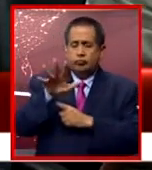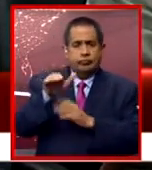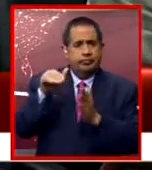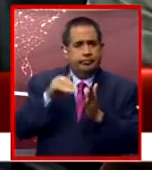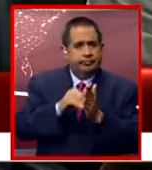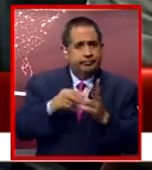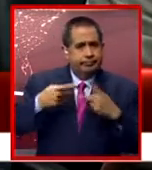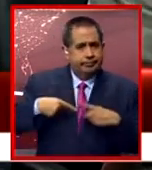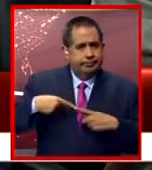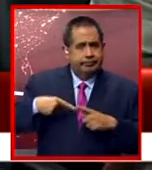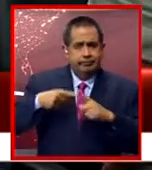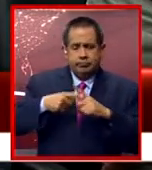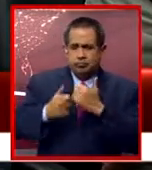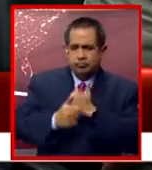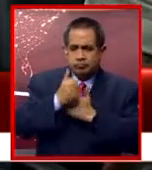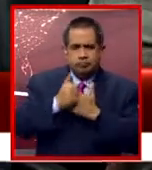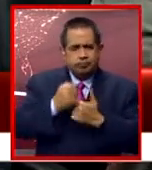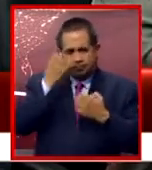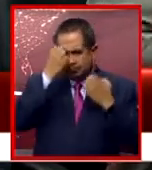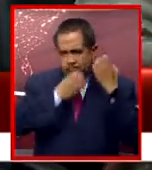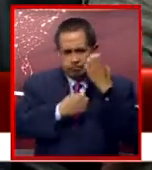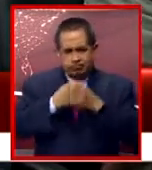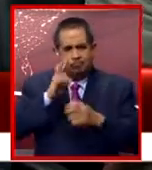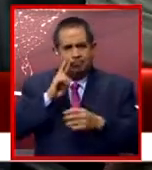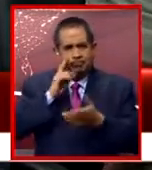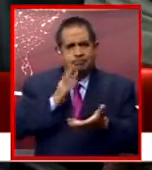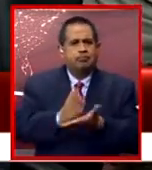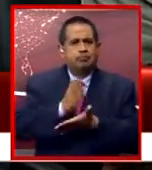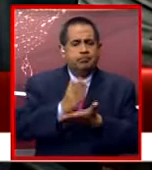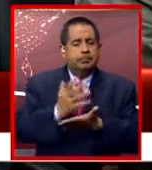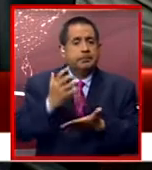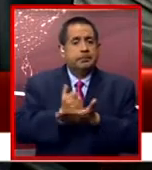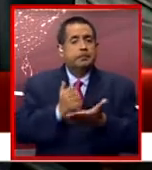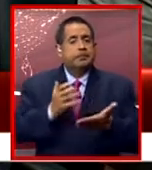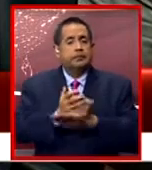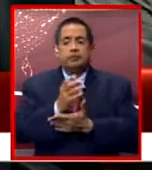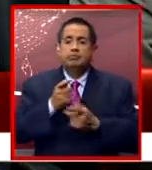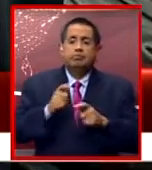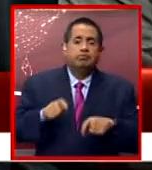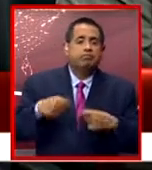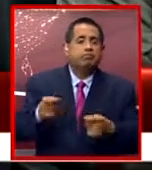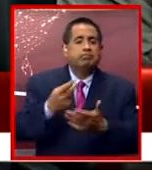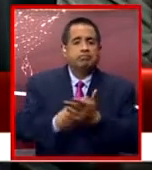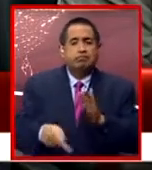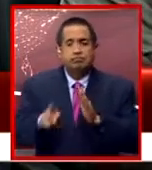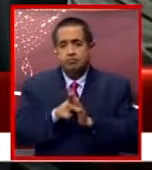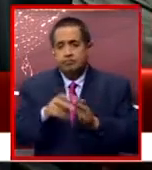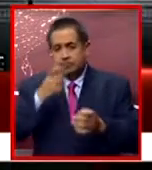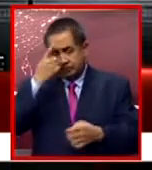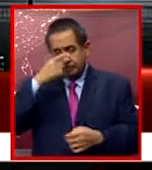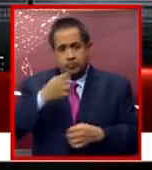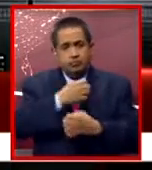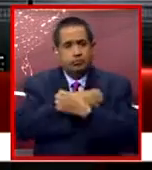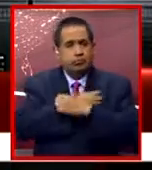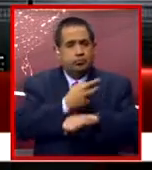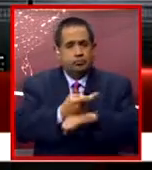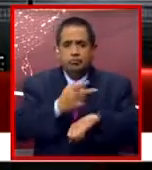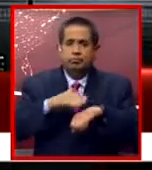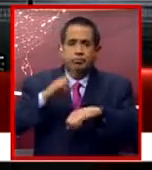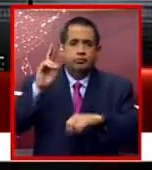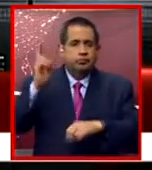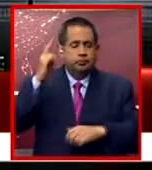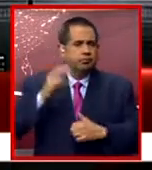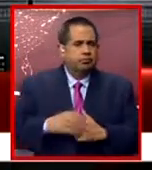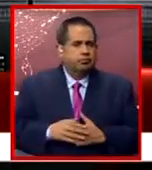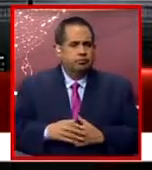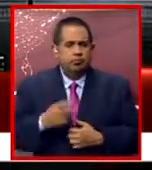sustentantes en los concursos de oposición para ingreso o promoción en educación básica y educación media superior. Por ello, en este